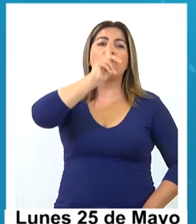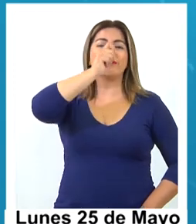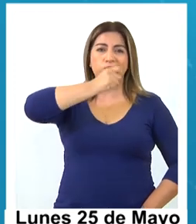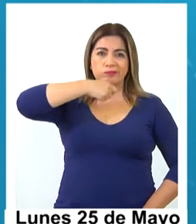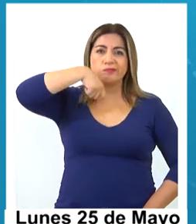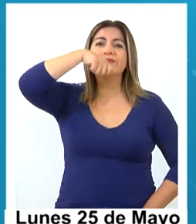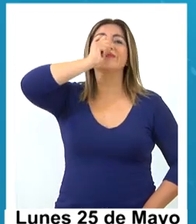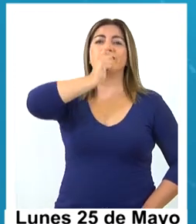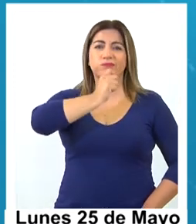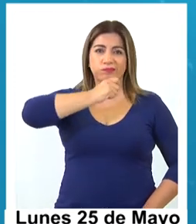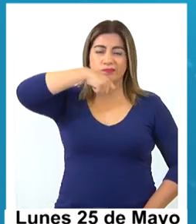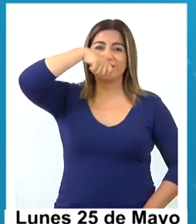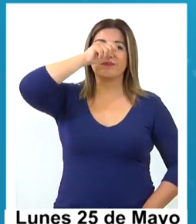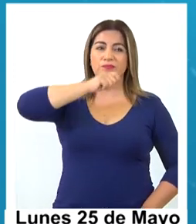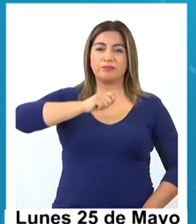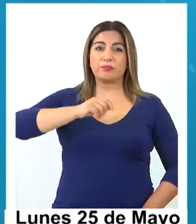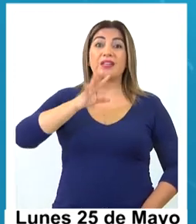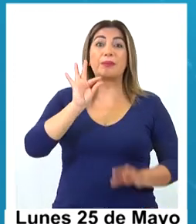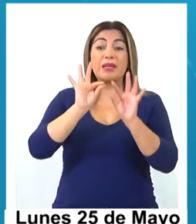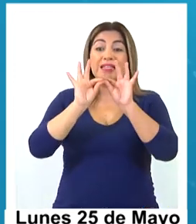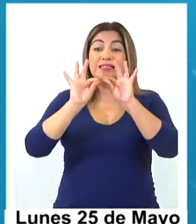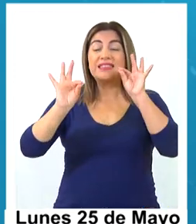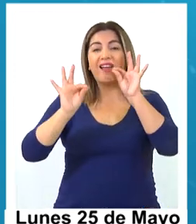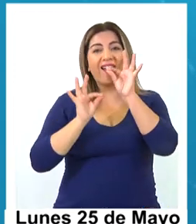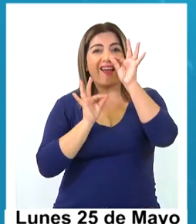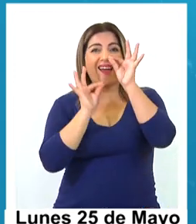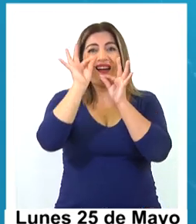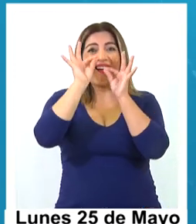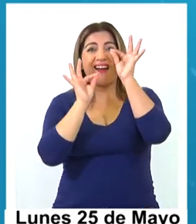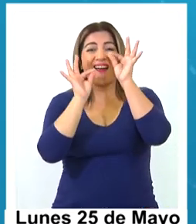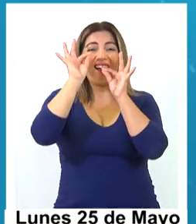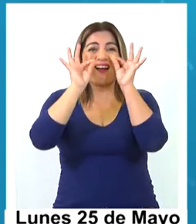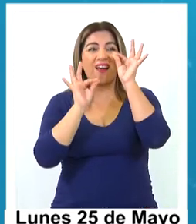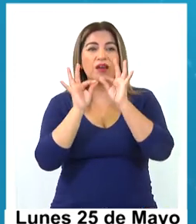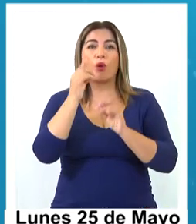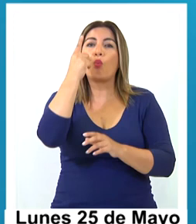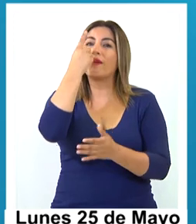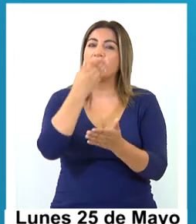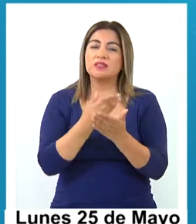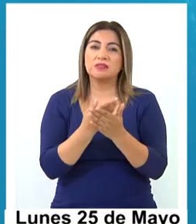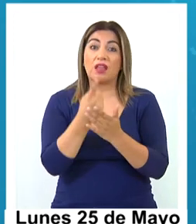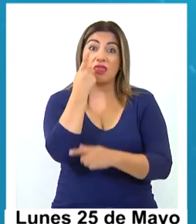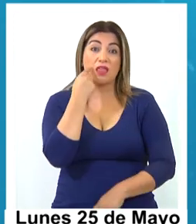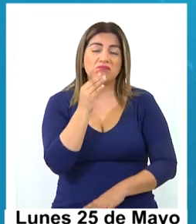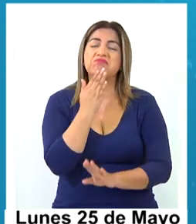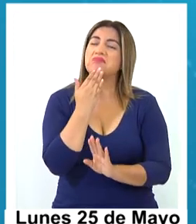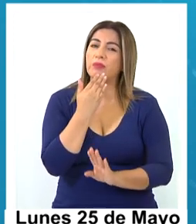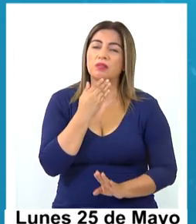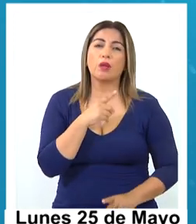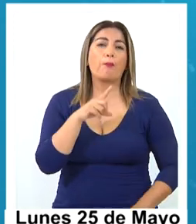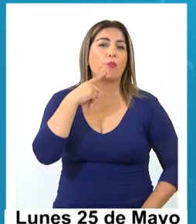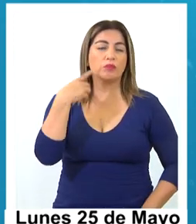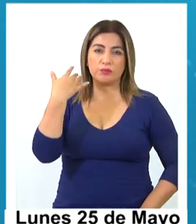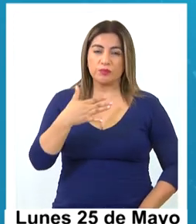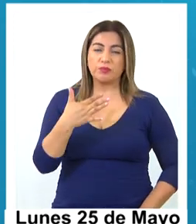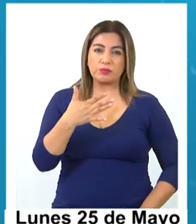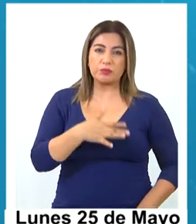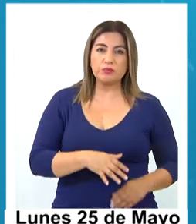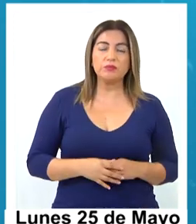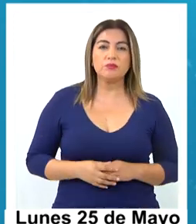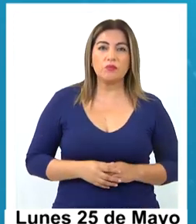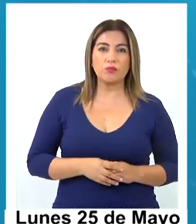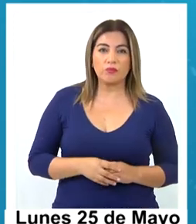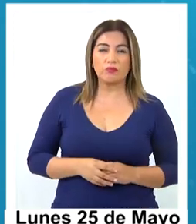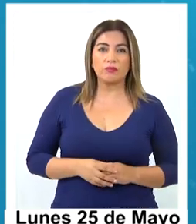de como de una especie de barrido la seda dental es muy importante por favor por lo menos una vez al día también súper